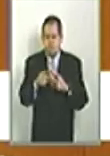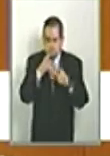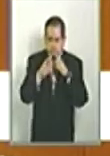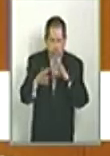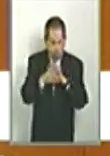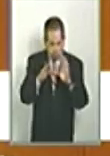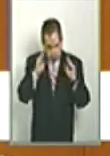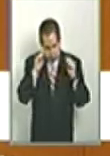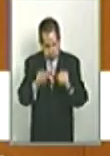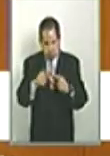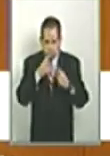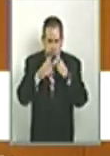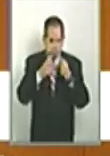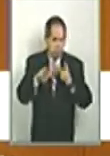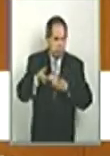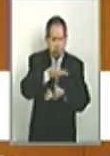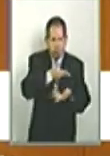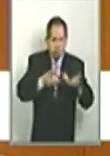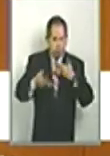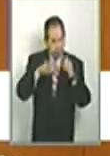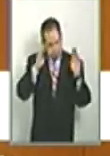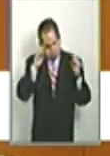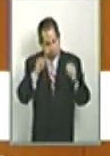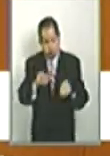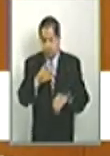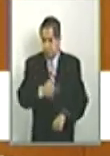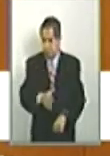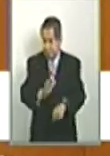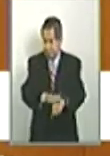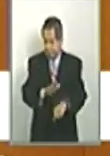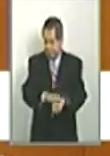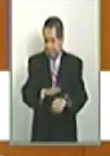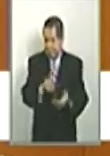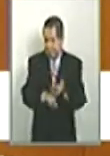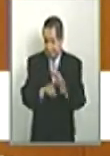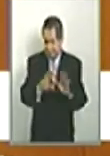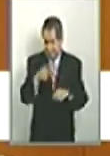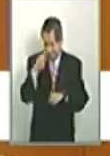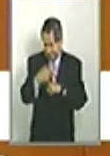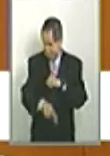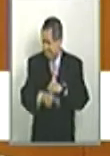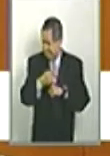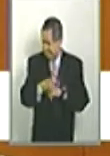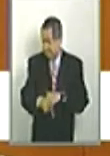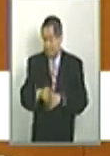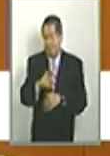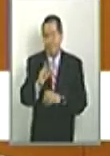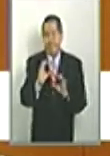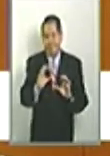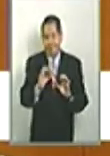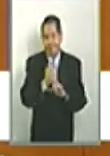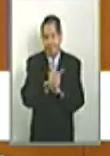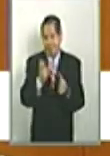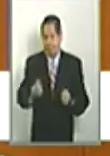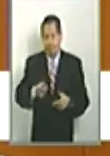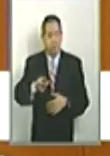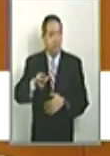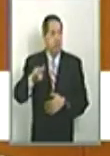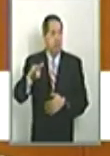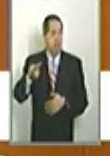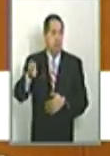en el centro del debate con lo que nosotros advertimos de un riesgo contra el ejercicio de un